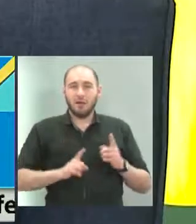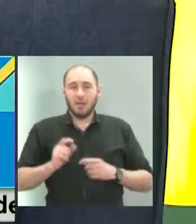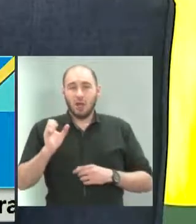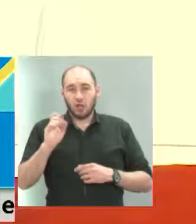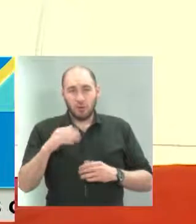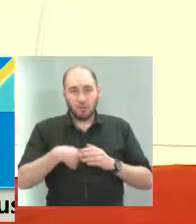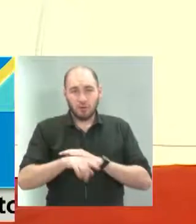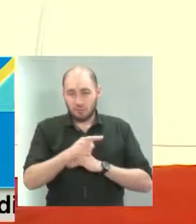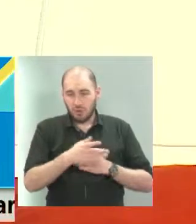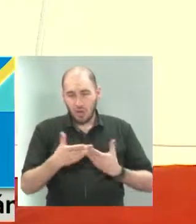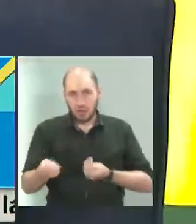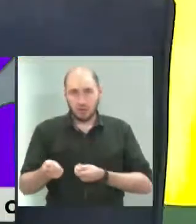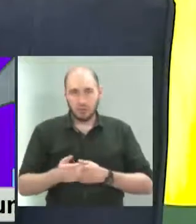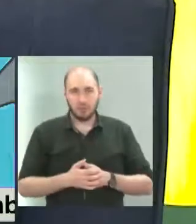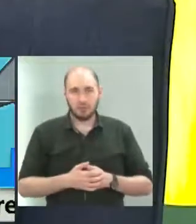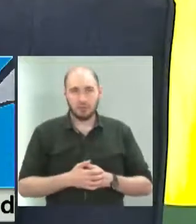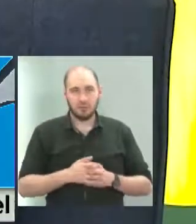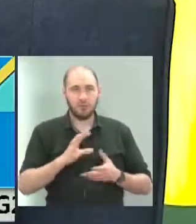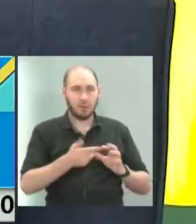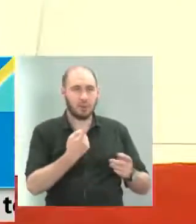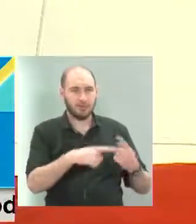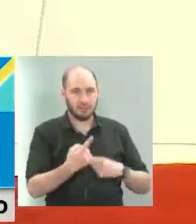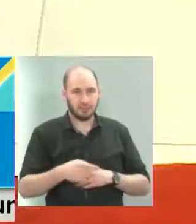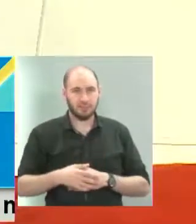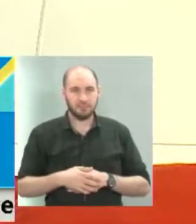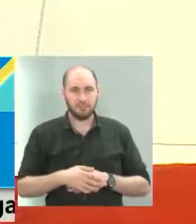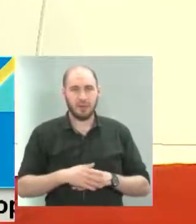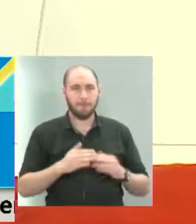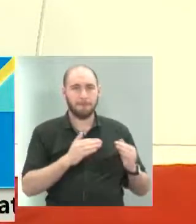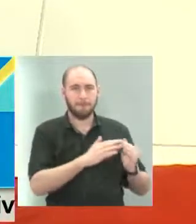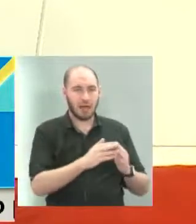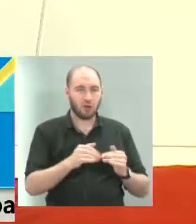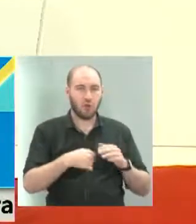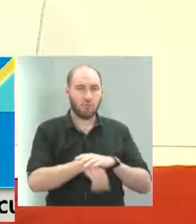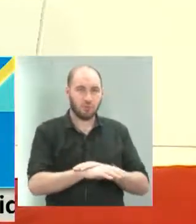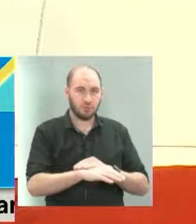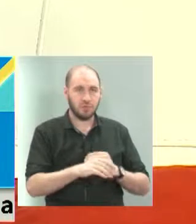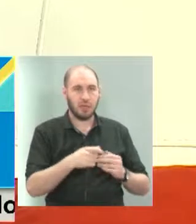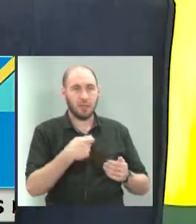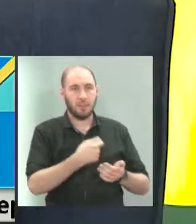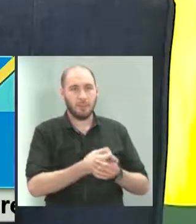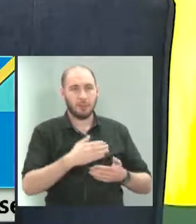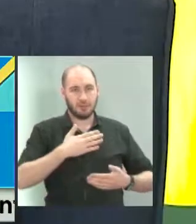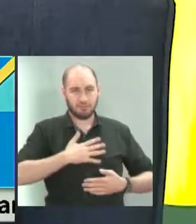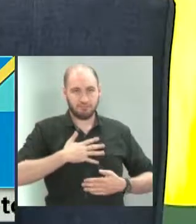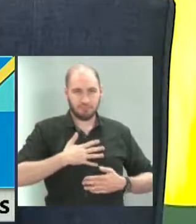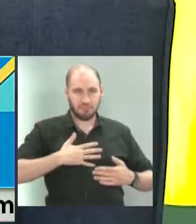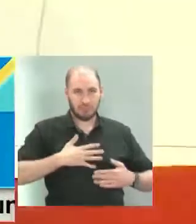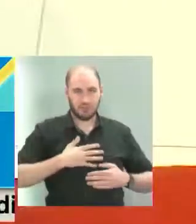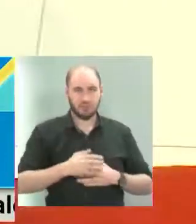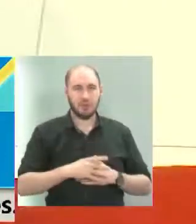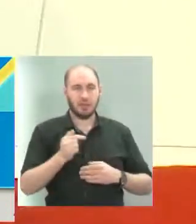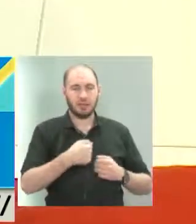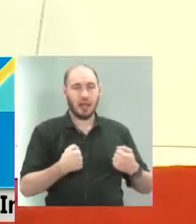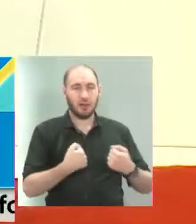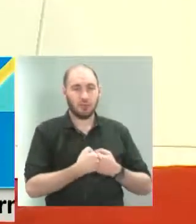de fútbol ustedes lo ayudan. De distintas formas, sí. Barriales de fútbol y está el sponsoreo del pecho de la camiseta. Claro. Eso es un